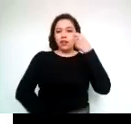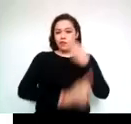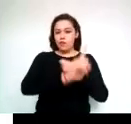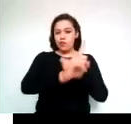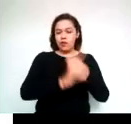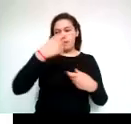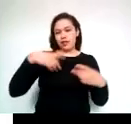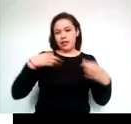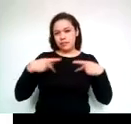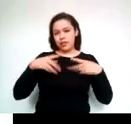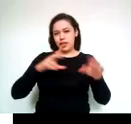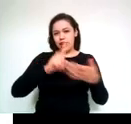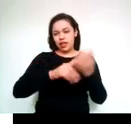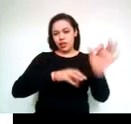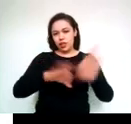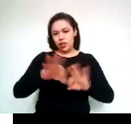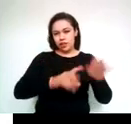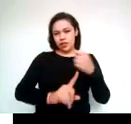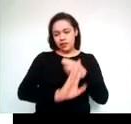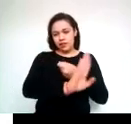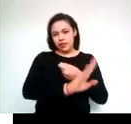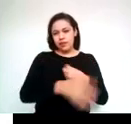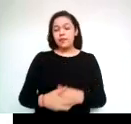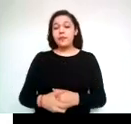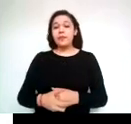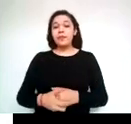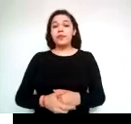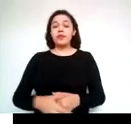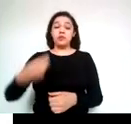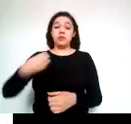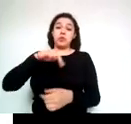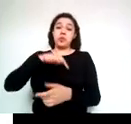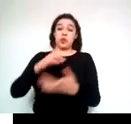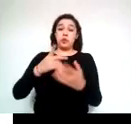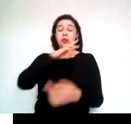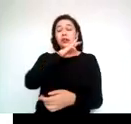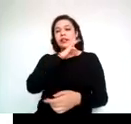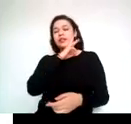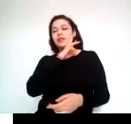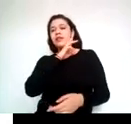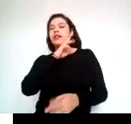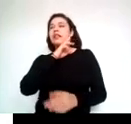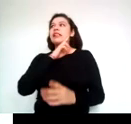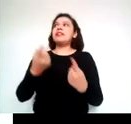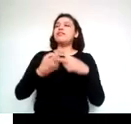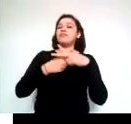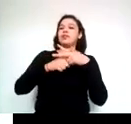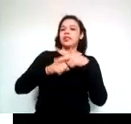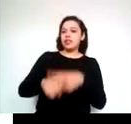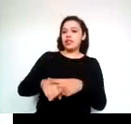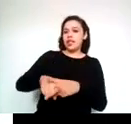trabajadores. Es por eso que nace pues esta preocupación y de esta preocupación comenzamos a hablar de la